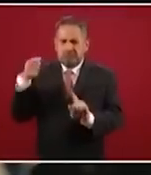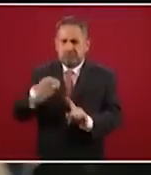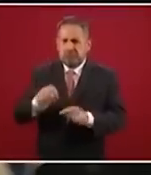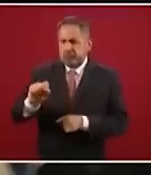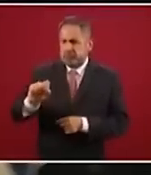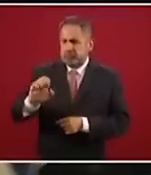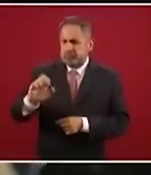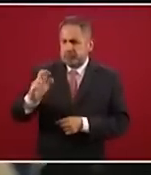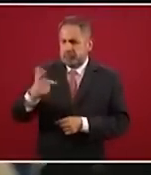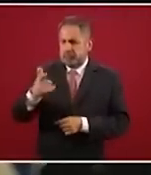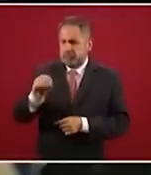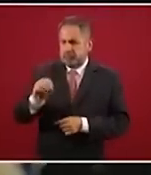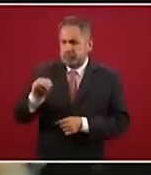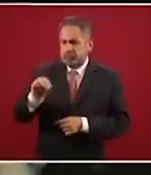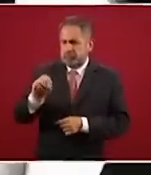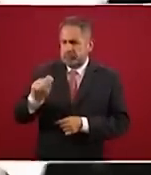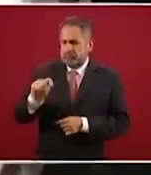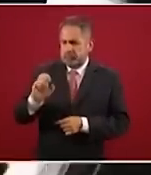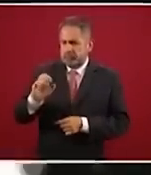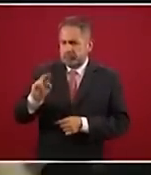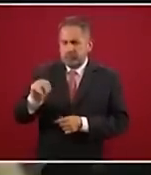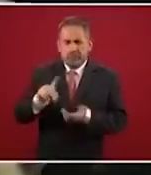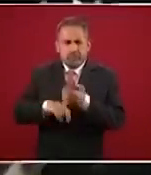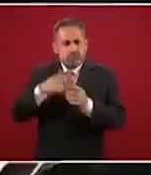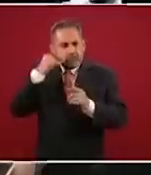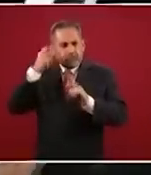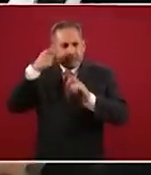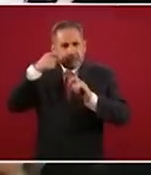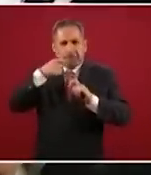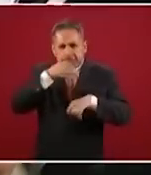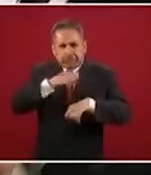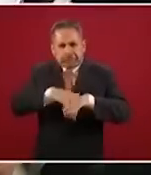Sergio Montesinos, que incluso por una videollamada recomendó